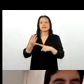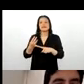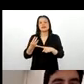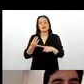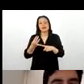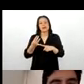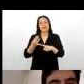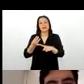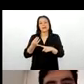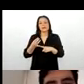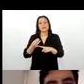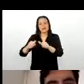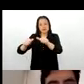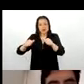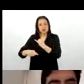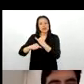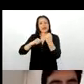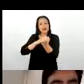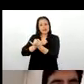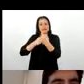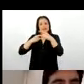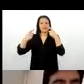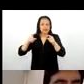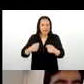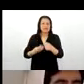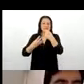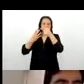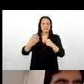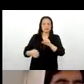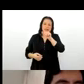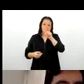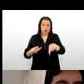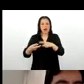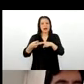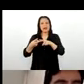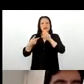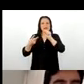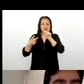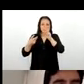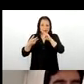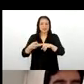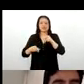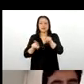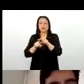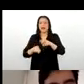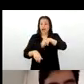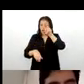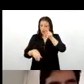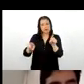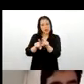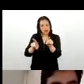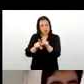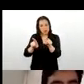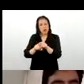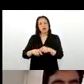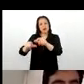el Sistema de Islas y Islotes-Puntas-Buaneras, el Sector Punta-San Juan, San Fernando, al norte también la misma reserva que tiene